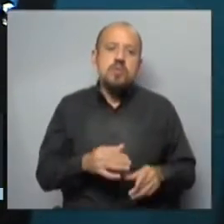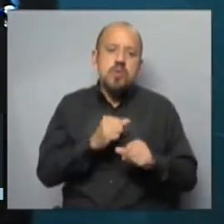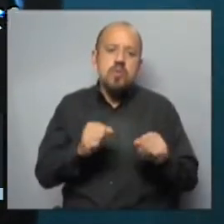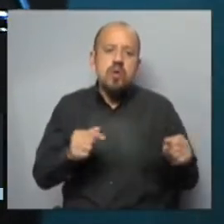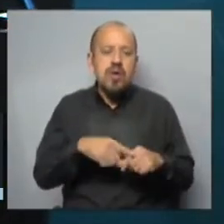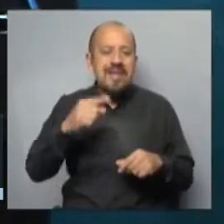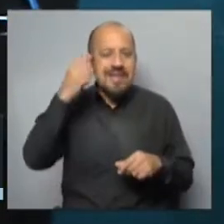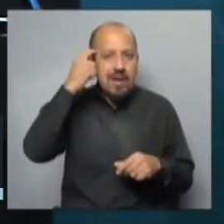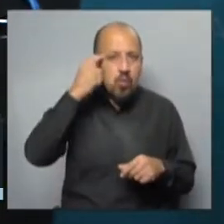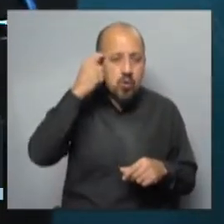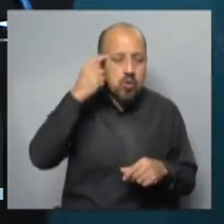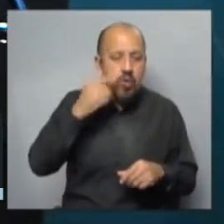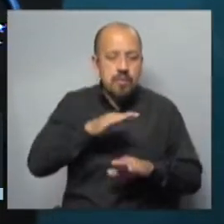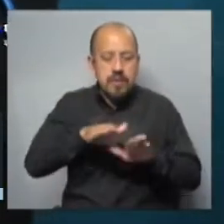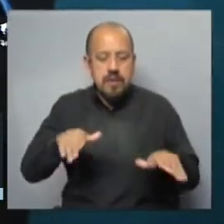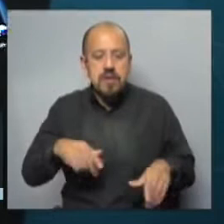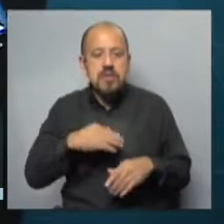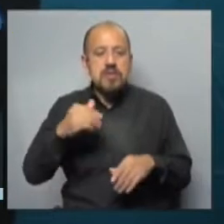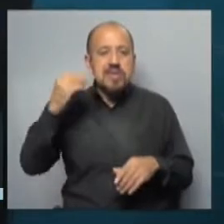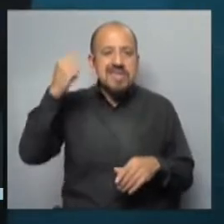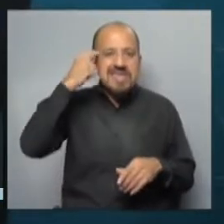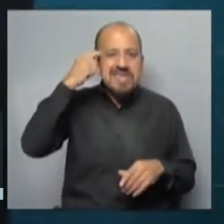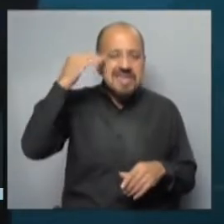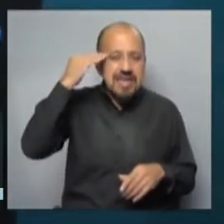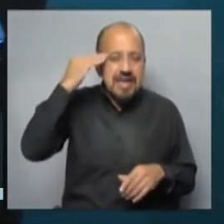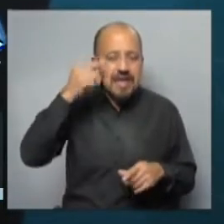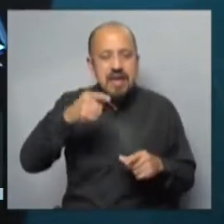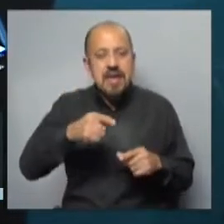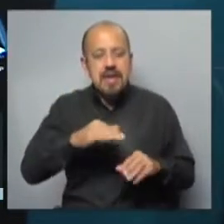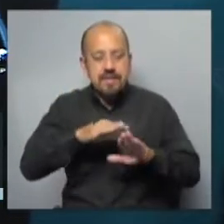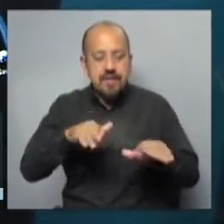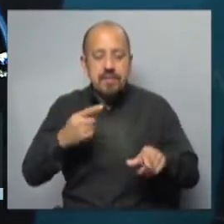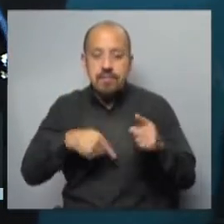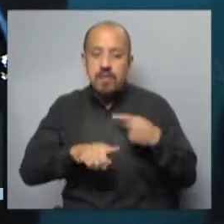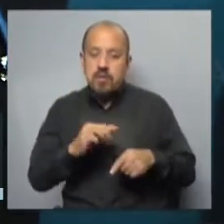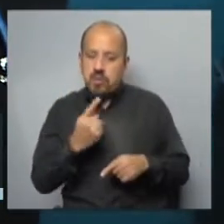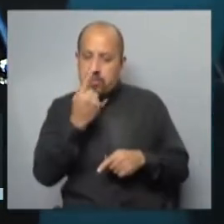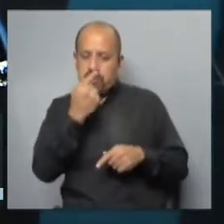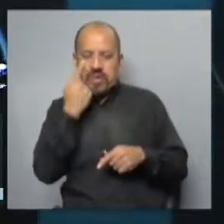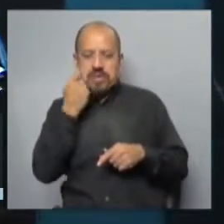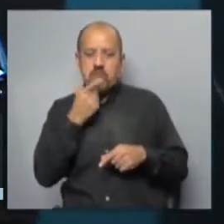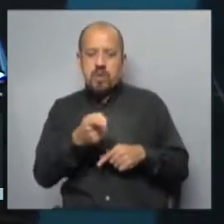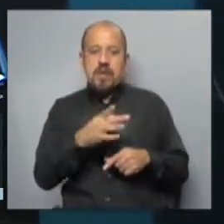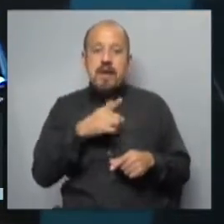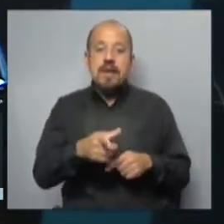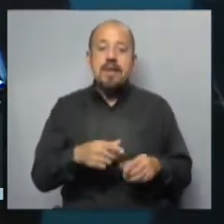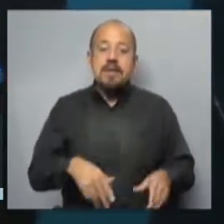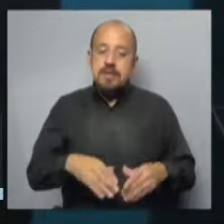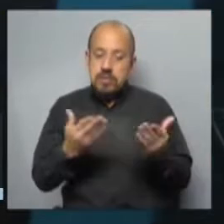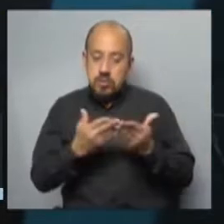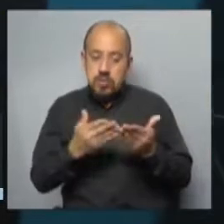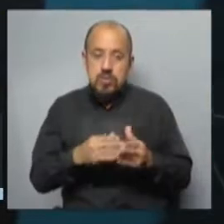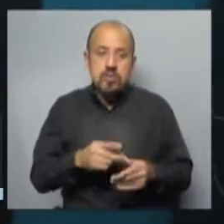neuropediatra lo puede pasar un psiquiatra infantil pero tiene que ser esa primera detección que hay estudios que dicen que